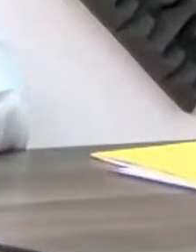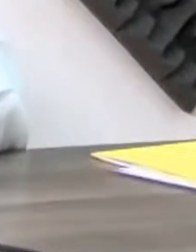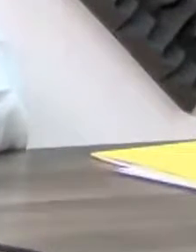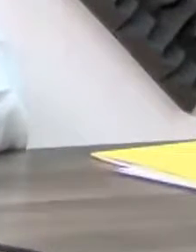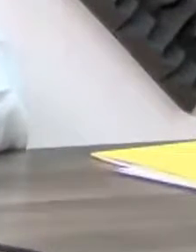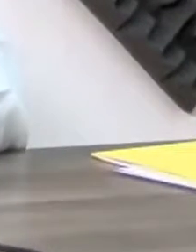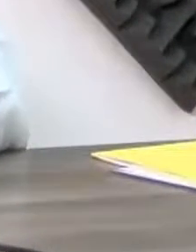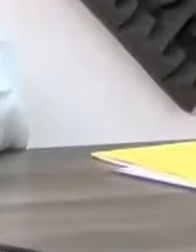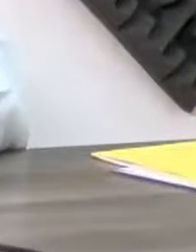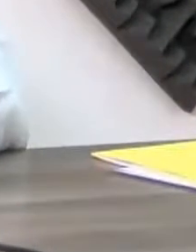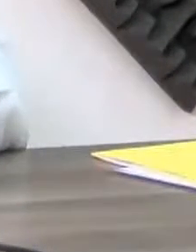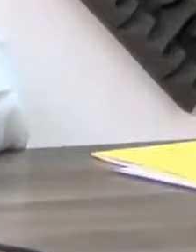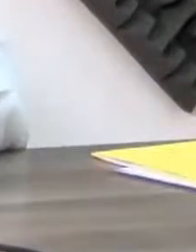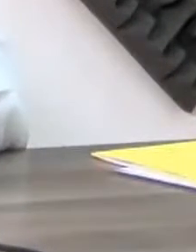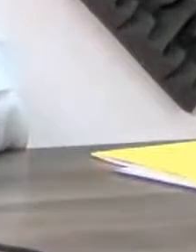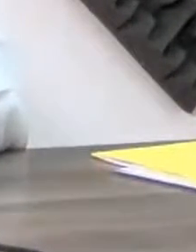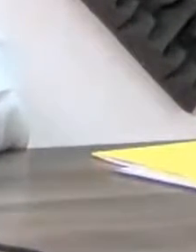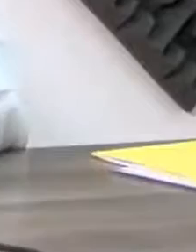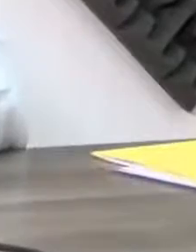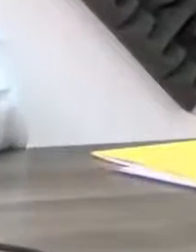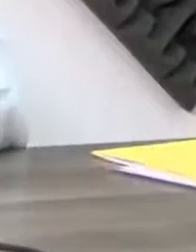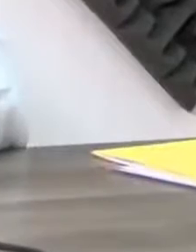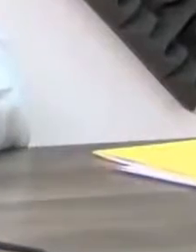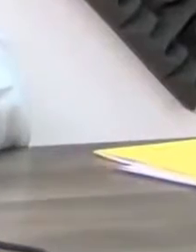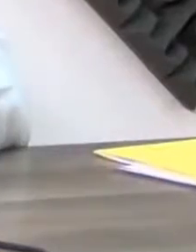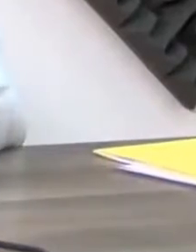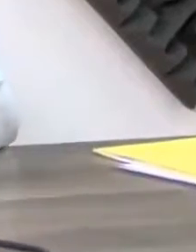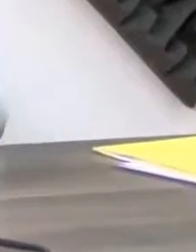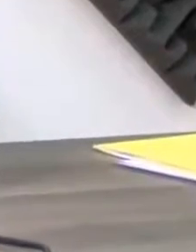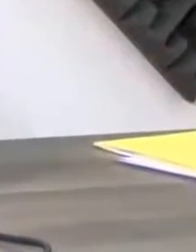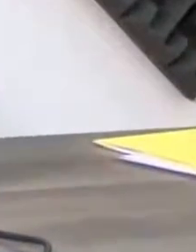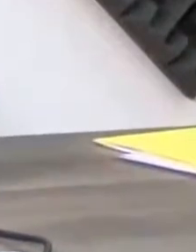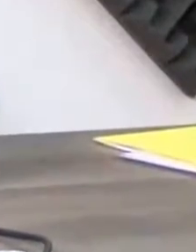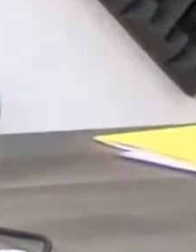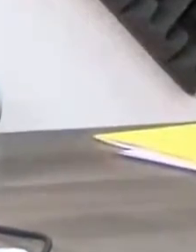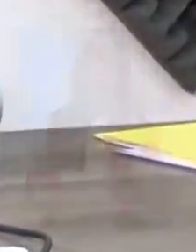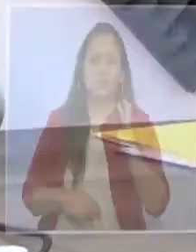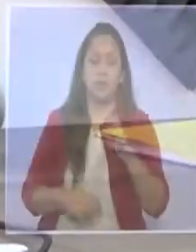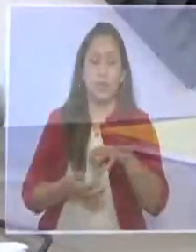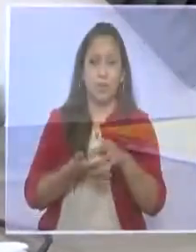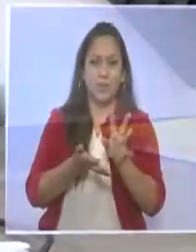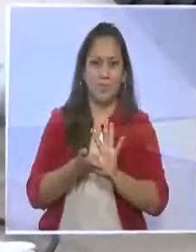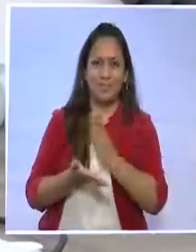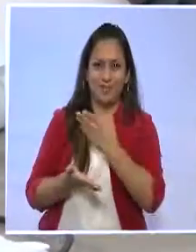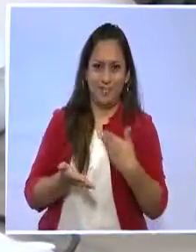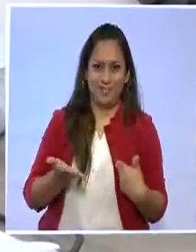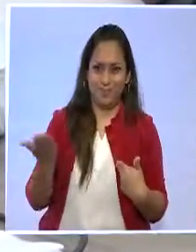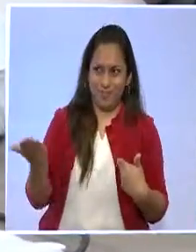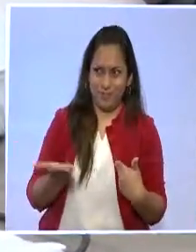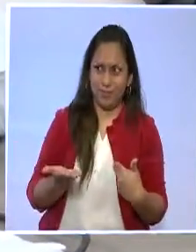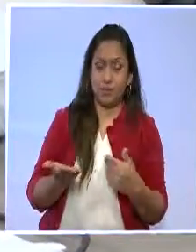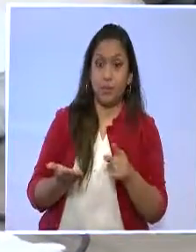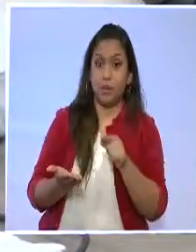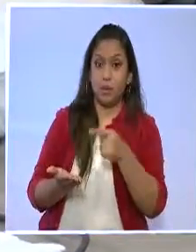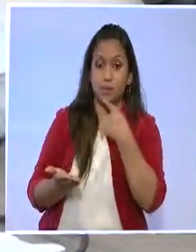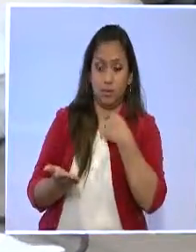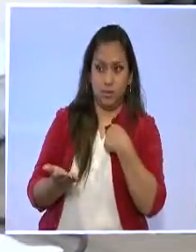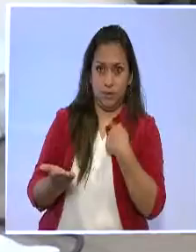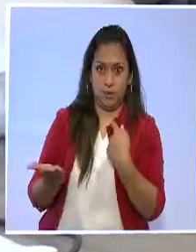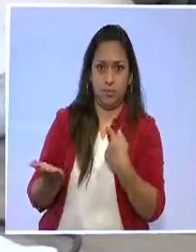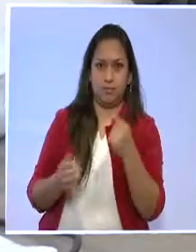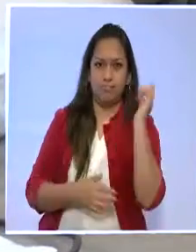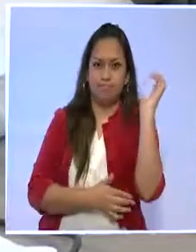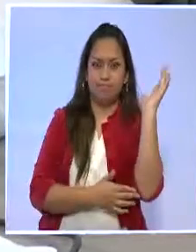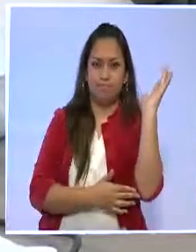gabriela rivadeneira puse a pública esta huella chico señora presidenta mientras usted decía la exposición sólo me